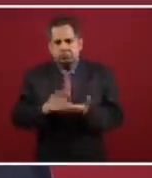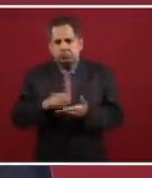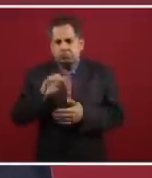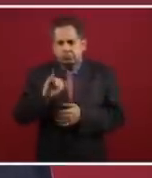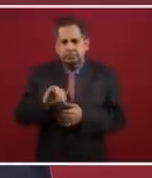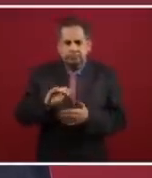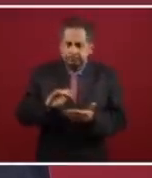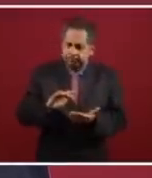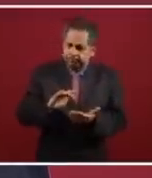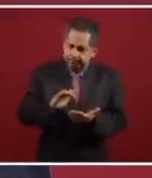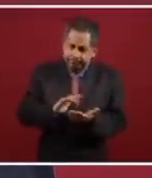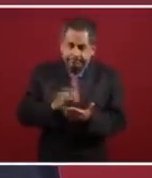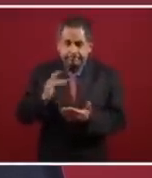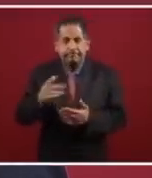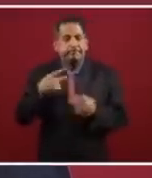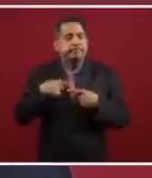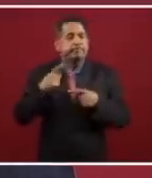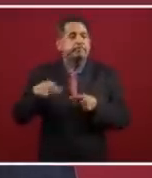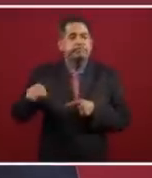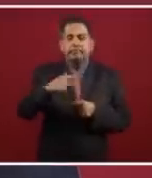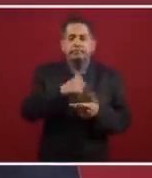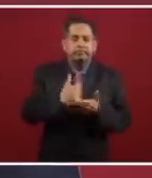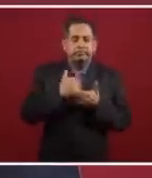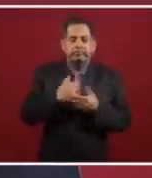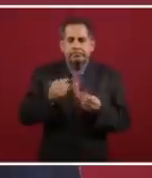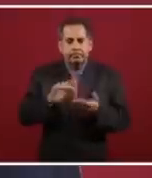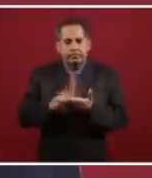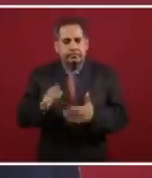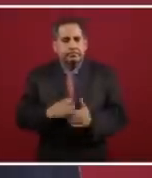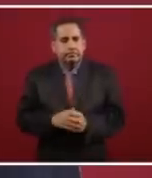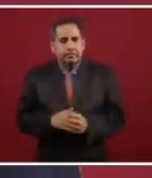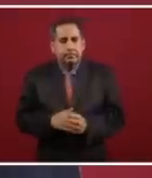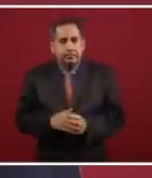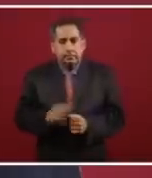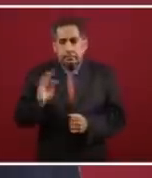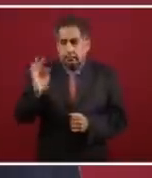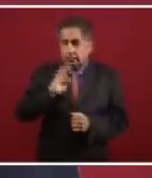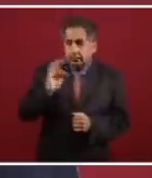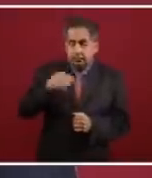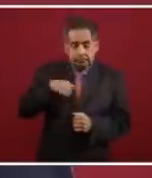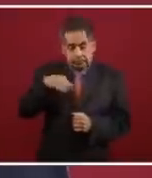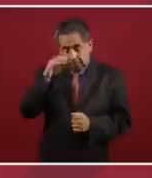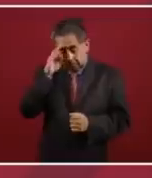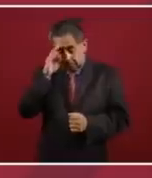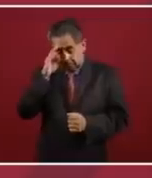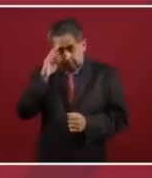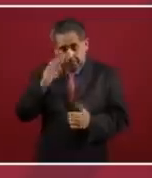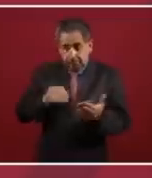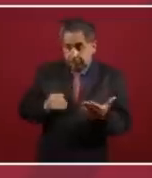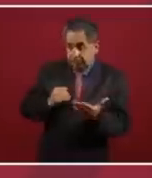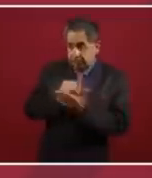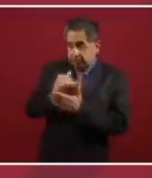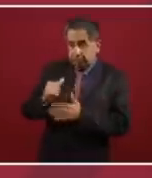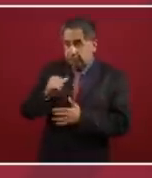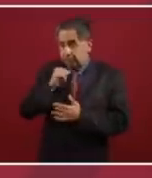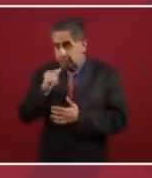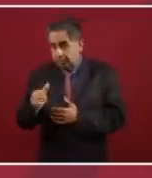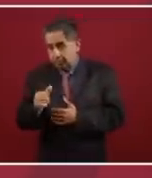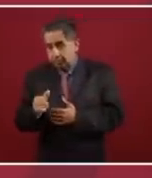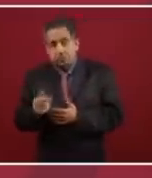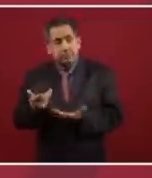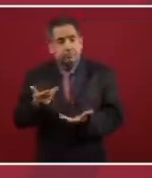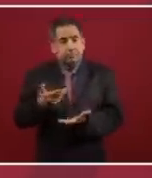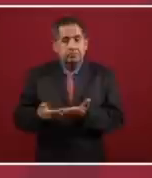les agradezco mucho. Si no hubiésemos tomado esta decisión,